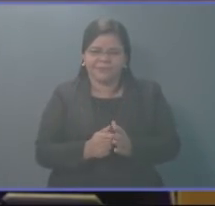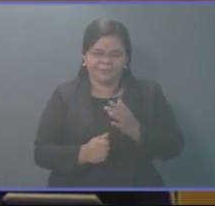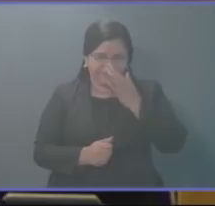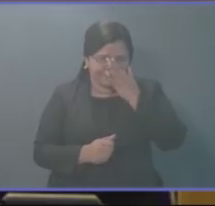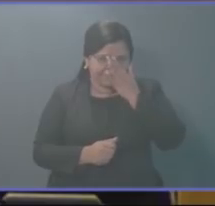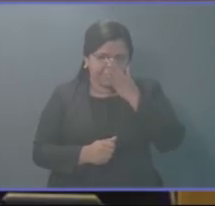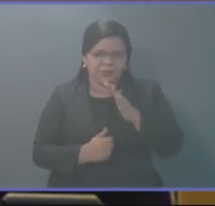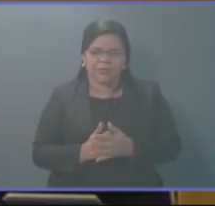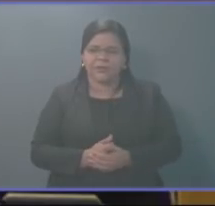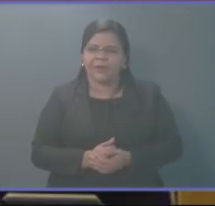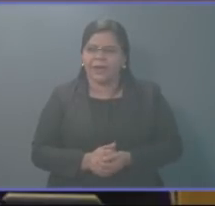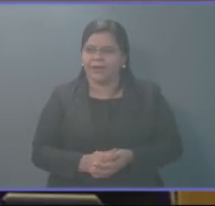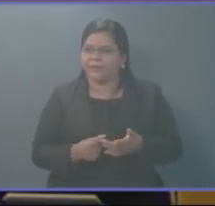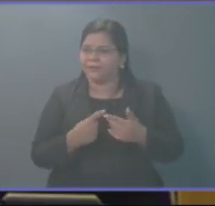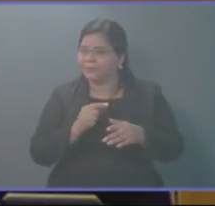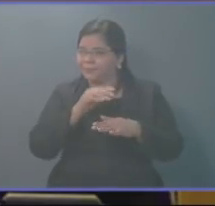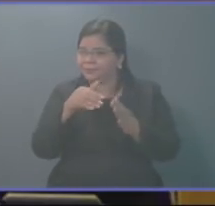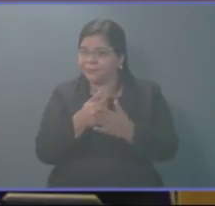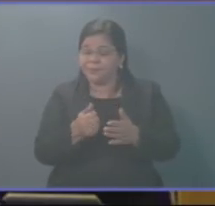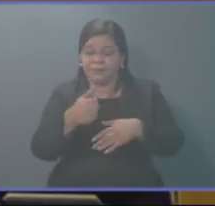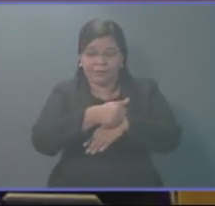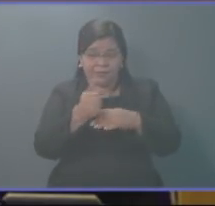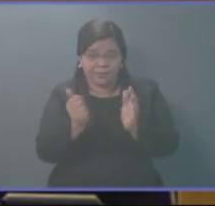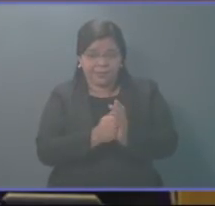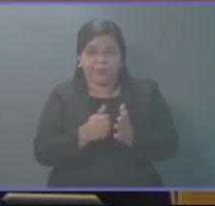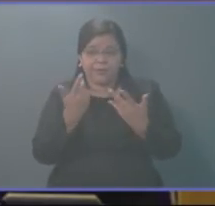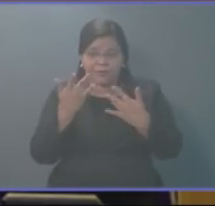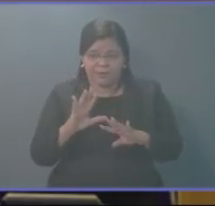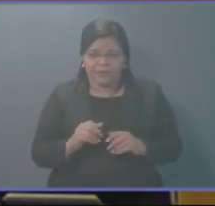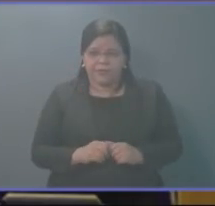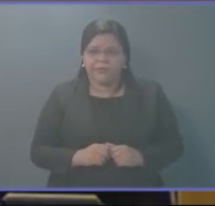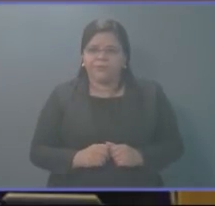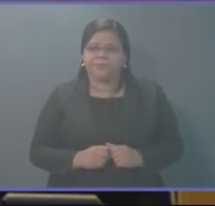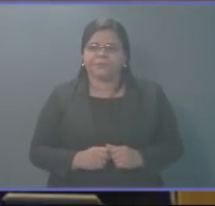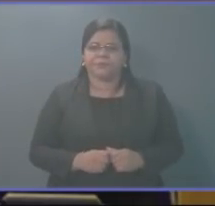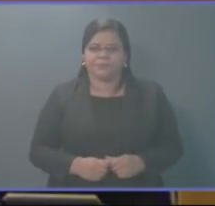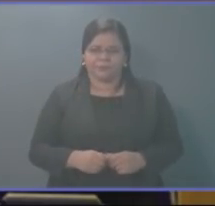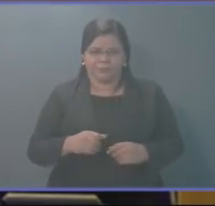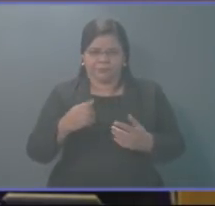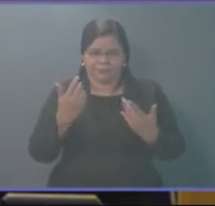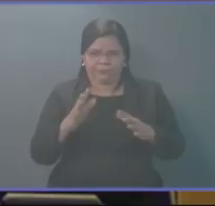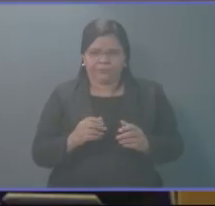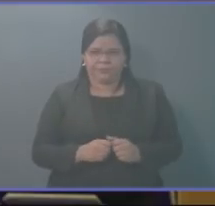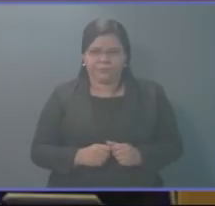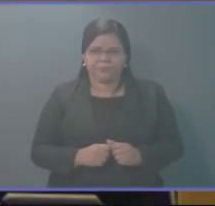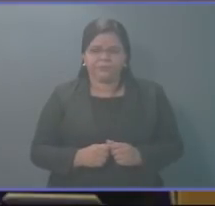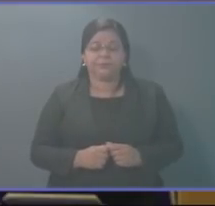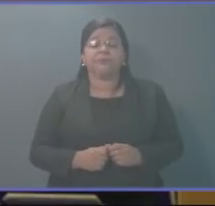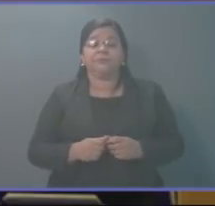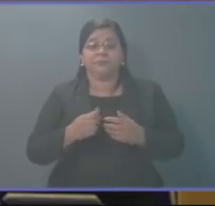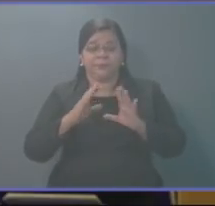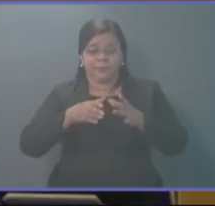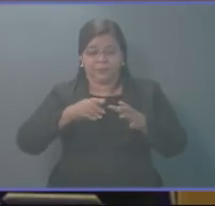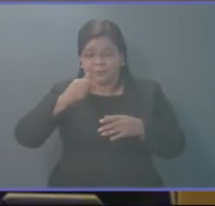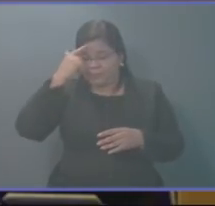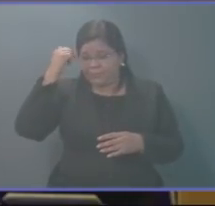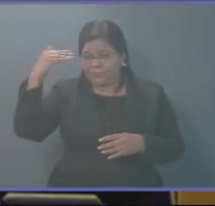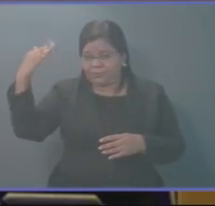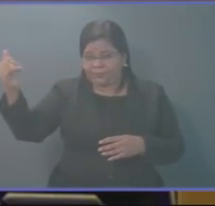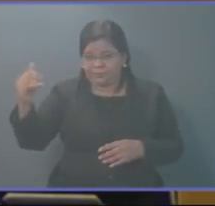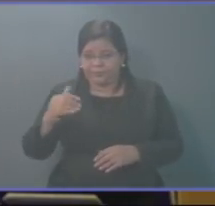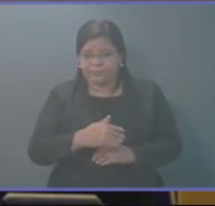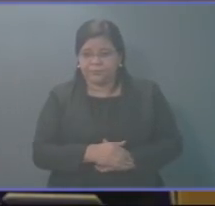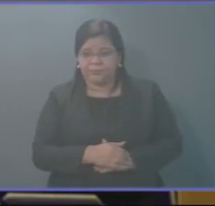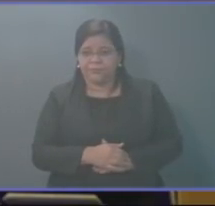de la República de El Salvador, conocido el dictamen favorable número 20 de la Comisión Política de esta